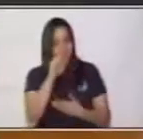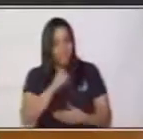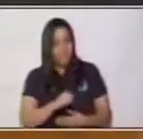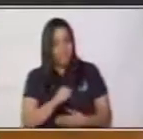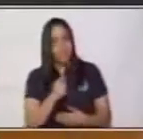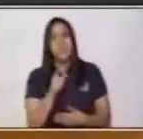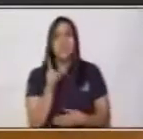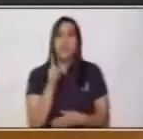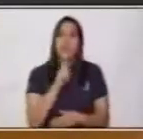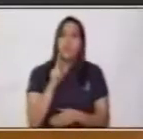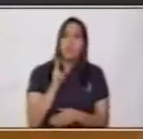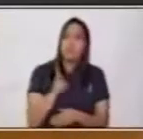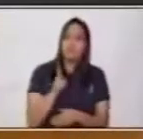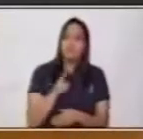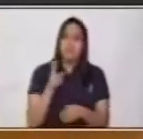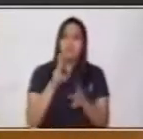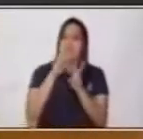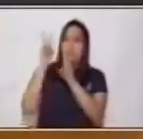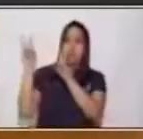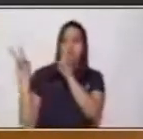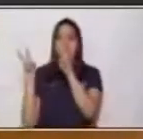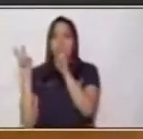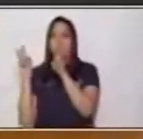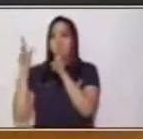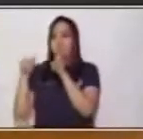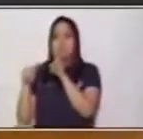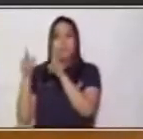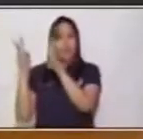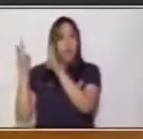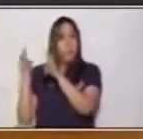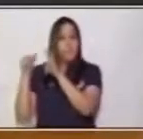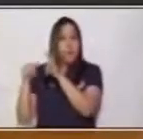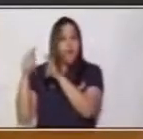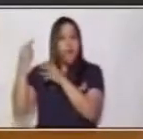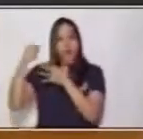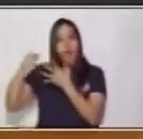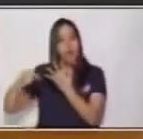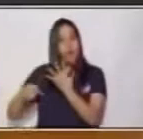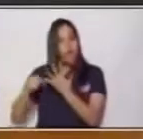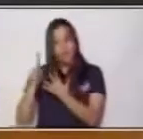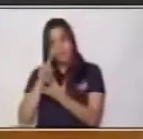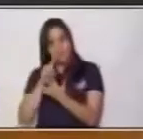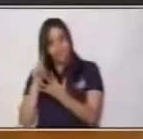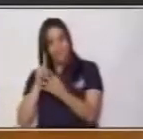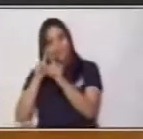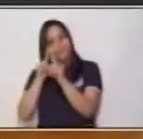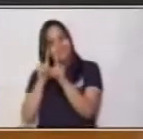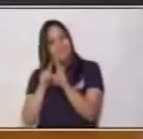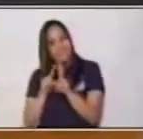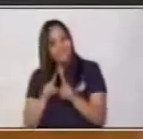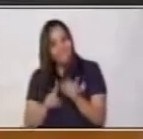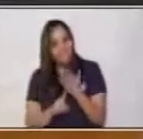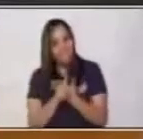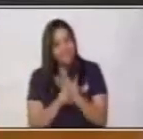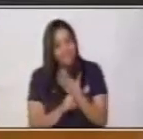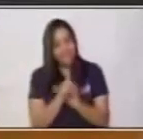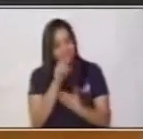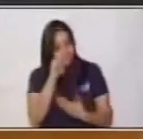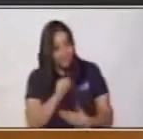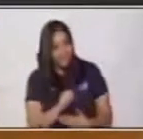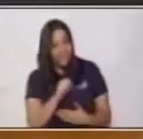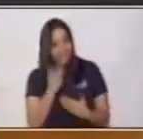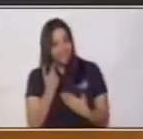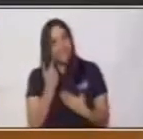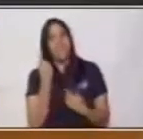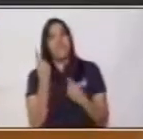No siempre vendrá el título de cada caso. Tendremos una cantidad de problemas en la